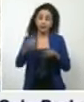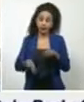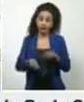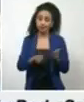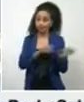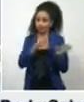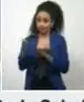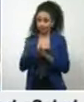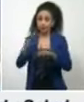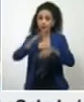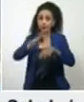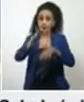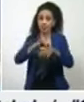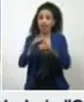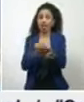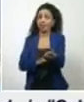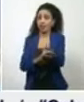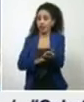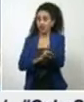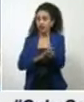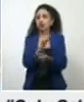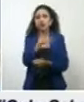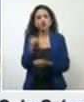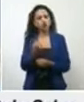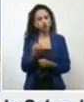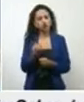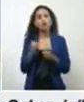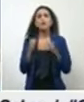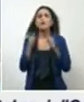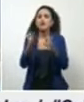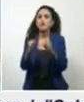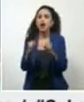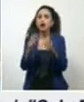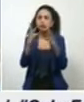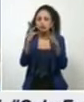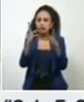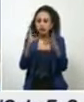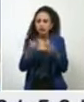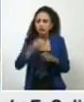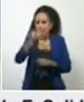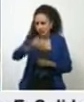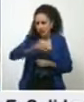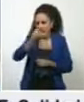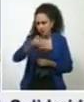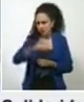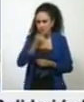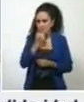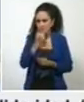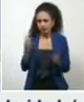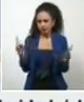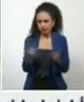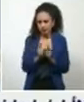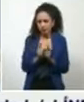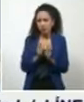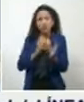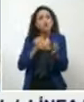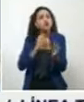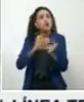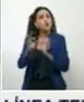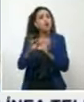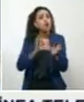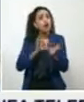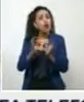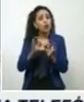nosotros vamos a dar unos datos más terminados, con mucha cautela, porque los diabéticos, que son un